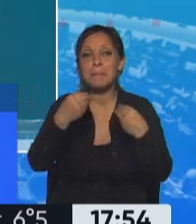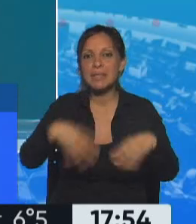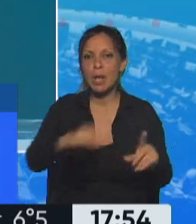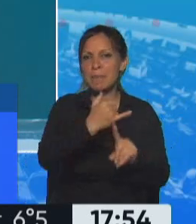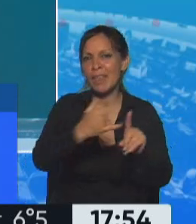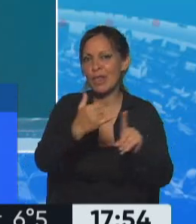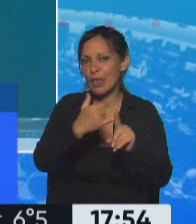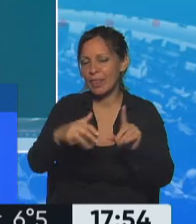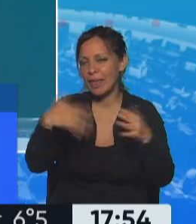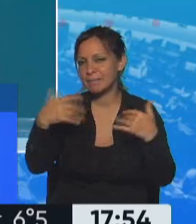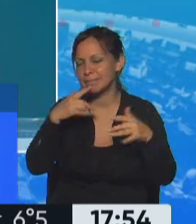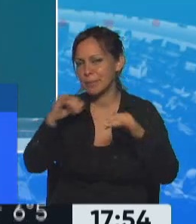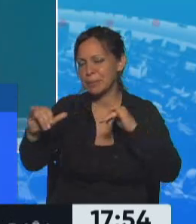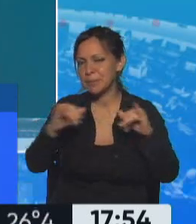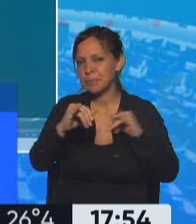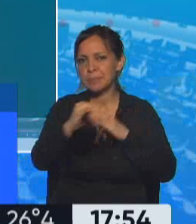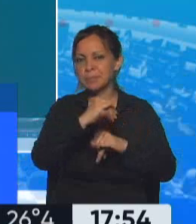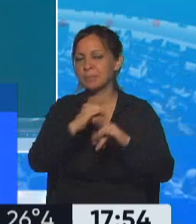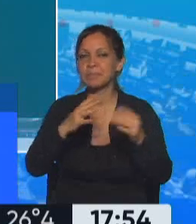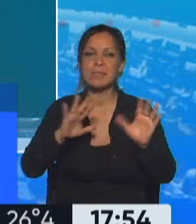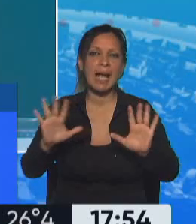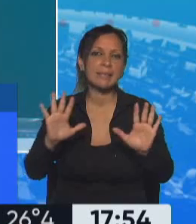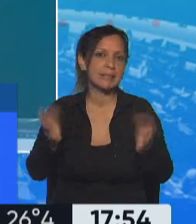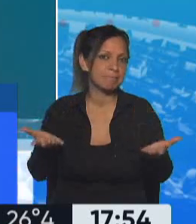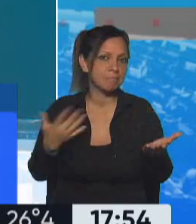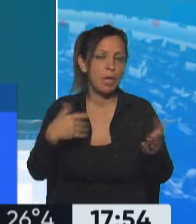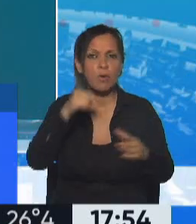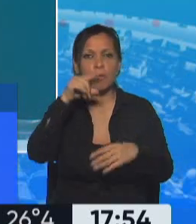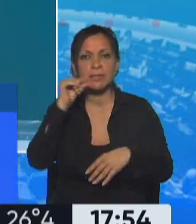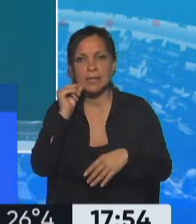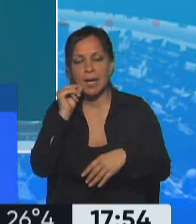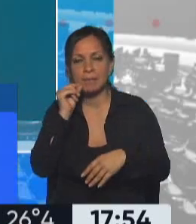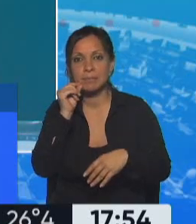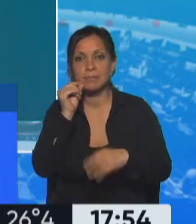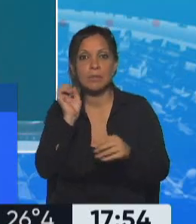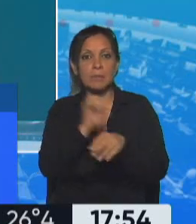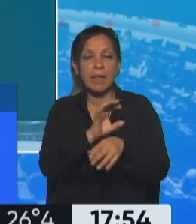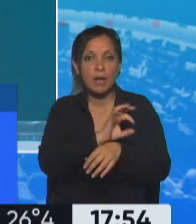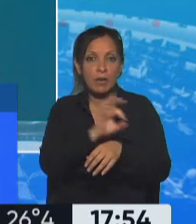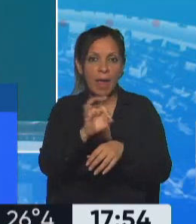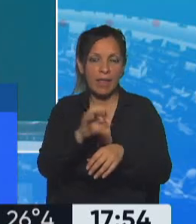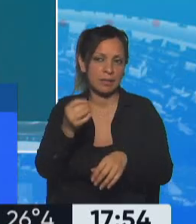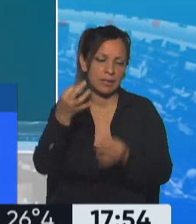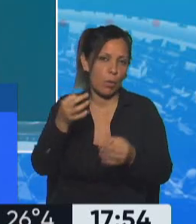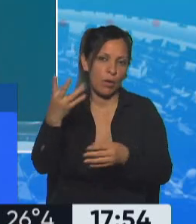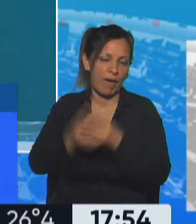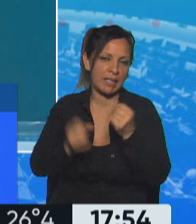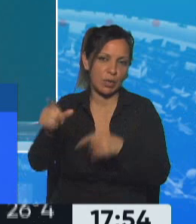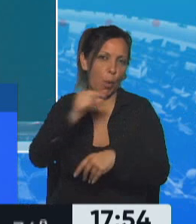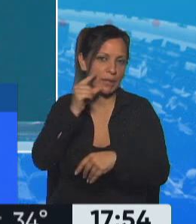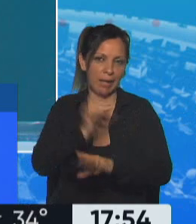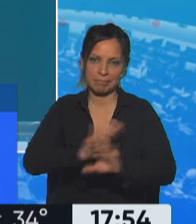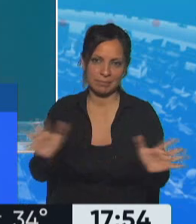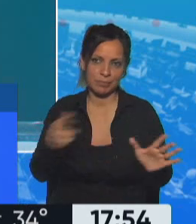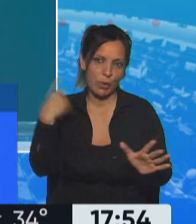la boca de urna es la estrella en las redes sociales sí. Y WhatsApp. Sí, si tenés WhatsApp y no recibiste boca sí. De urna es que te están dando no mal. No tenés vida. No, te están dando